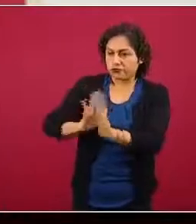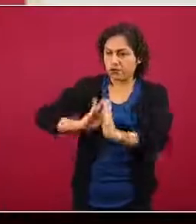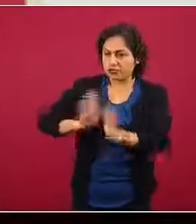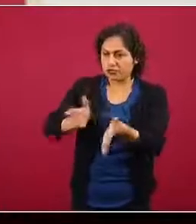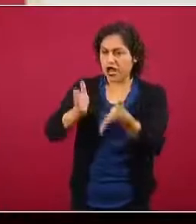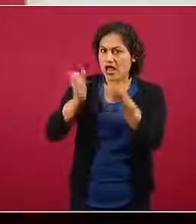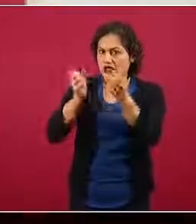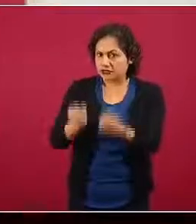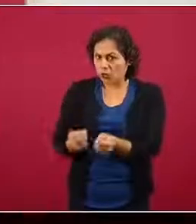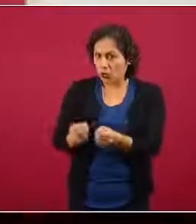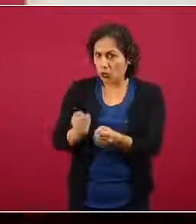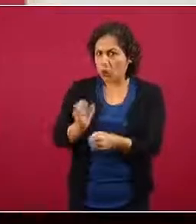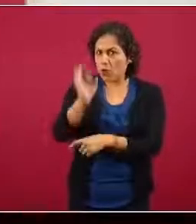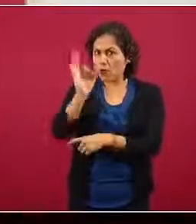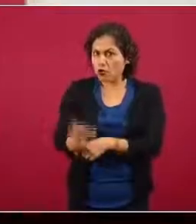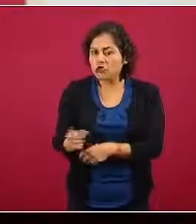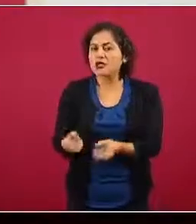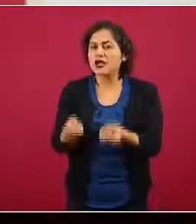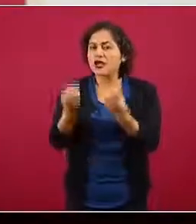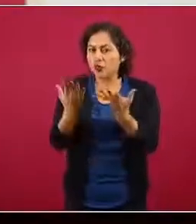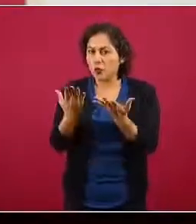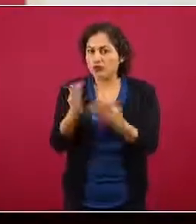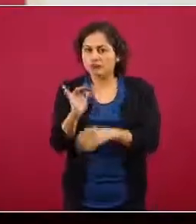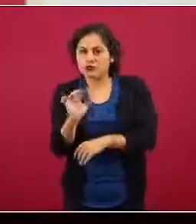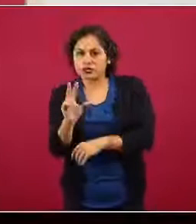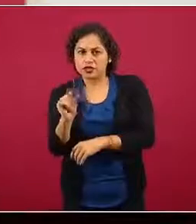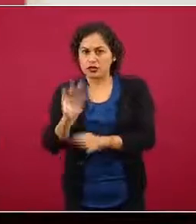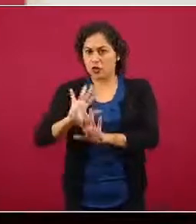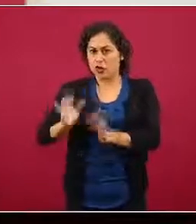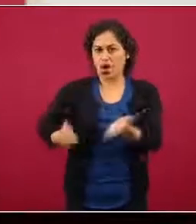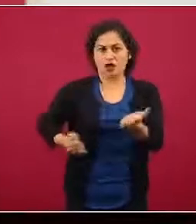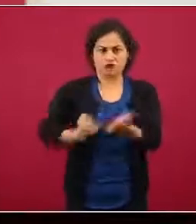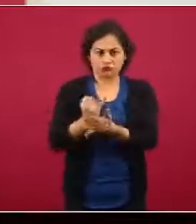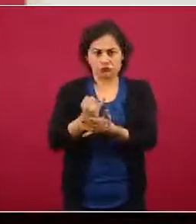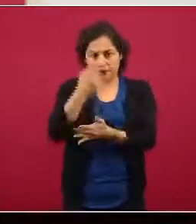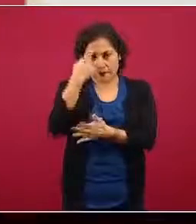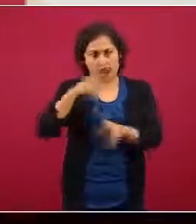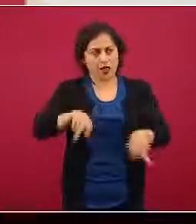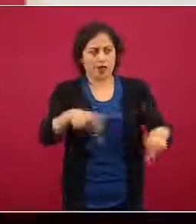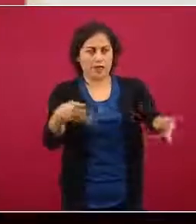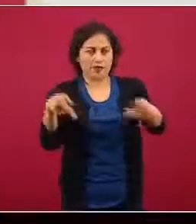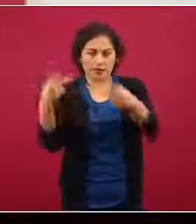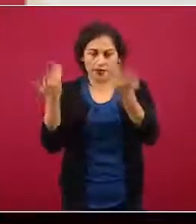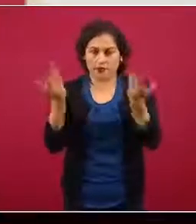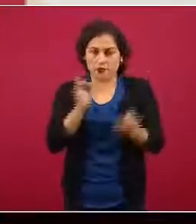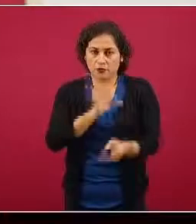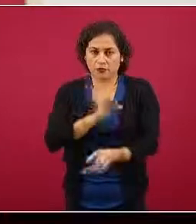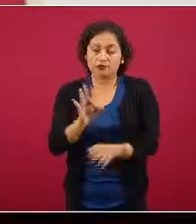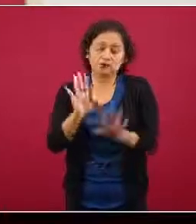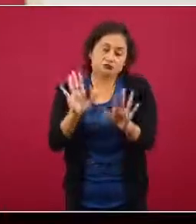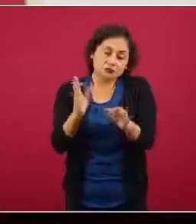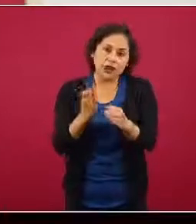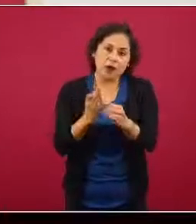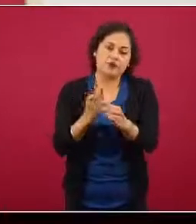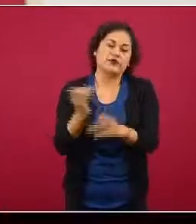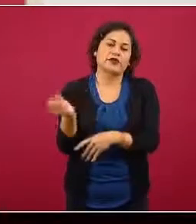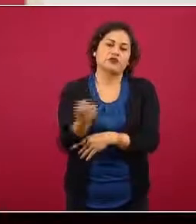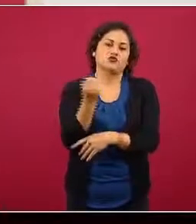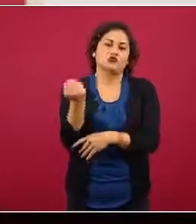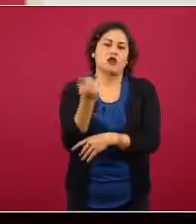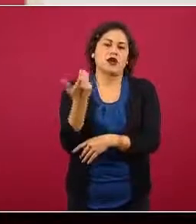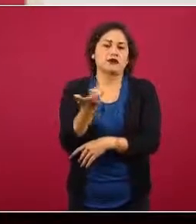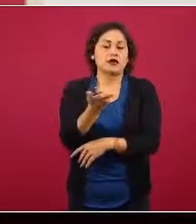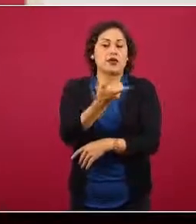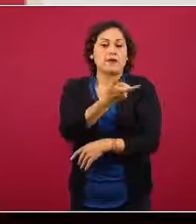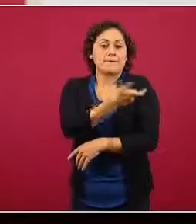un perfil de seguridad adecuado o no para comercializarse. Afortunadamente, la vacuna de